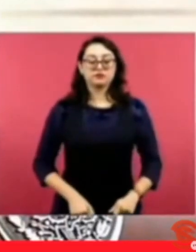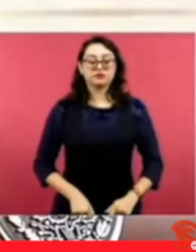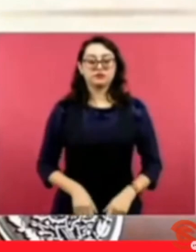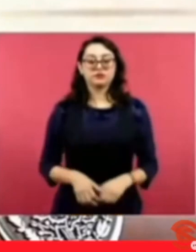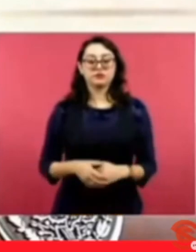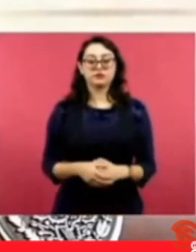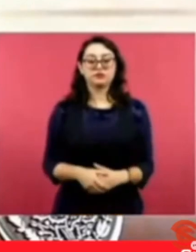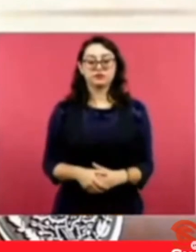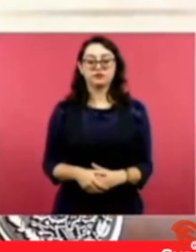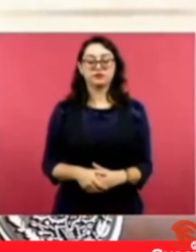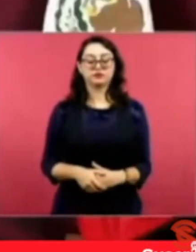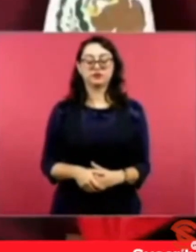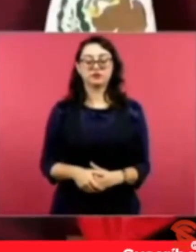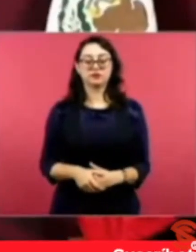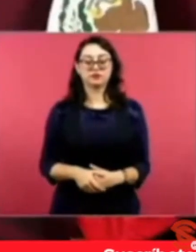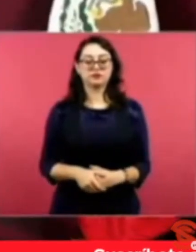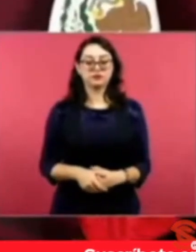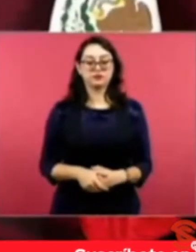Chiapas